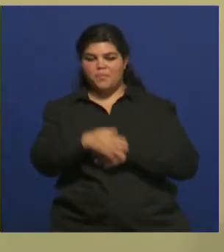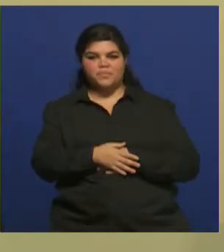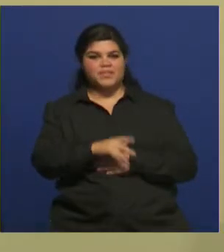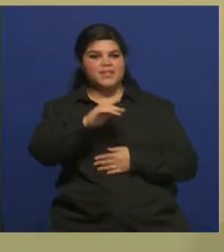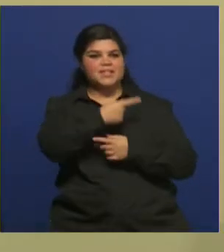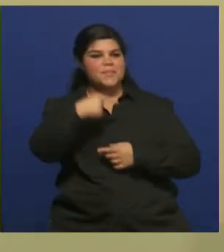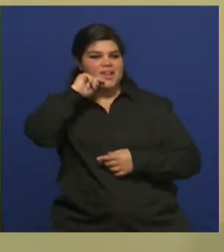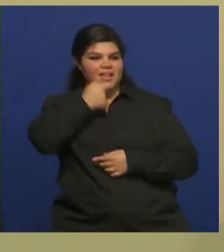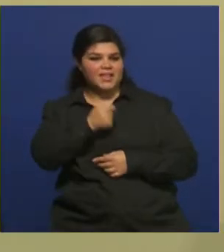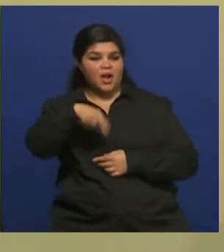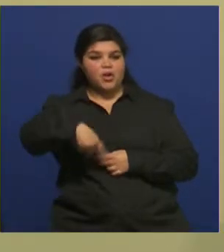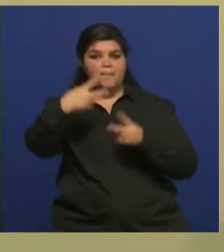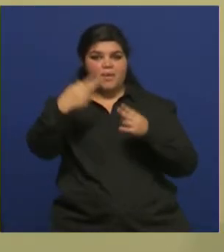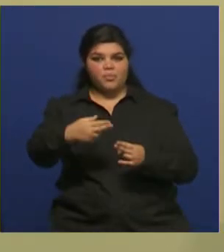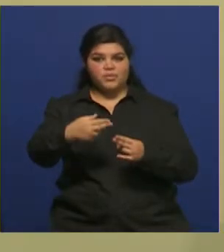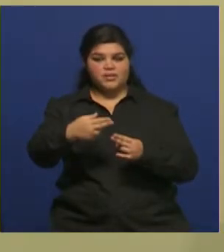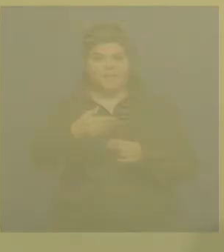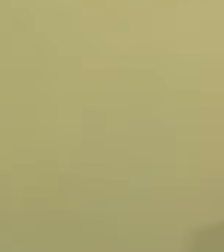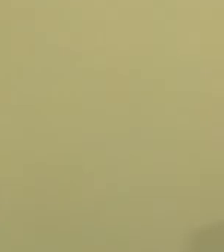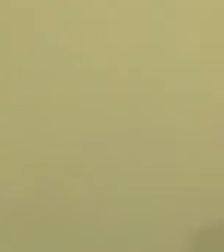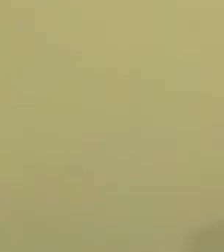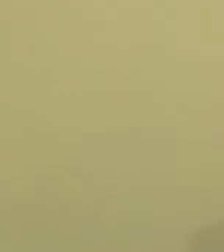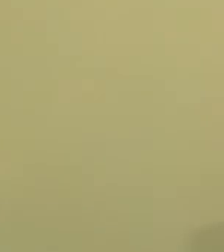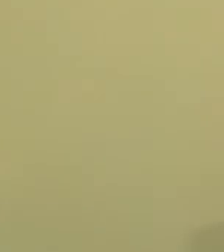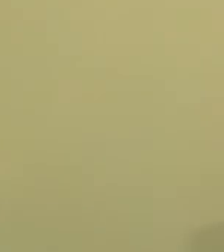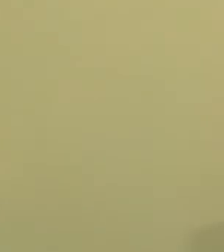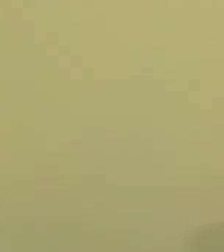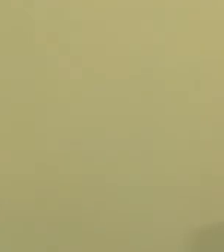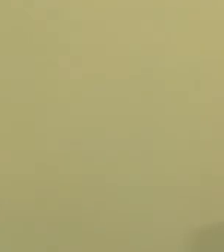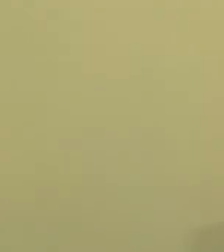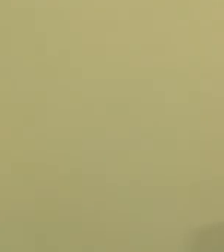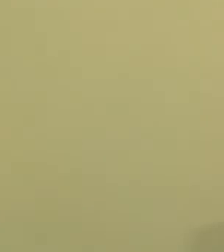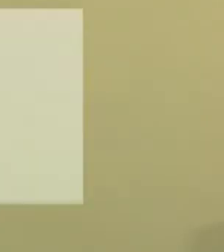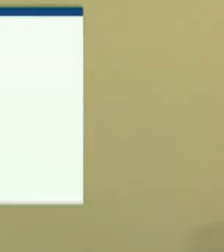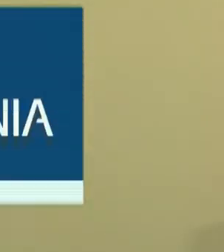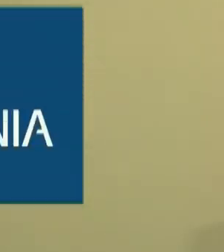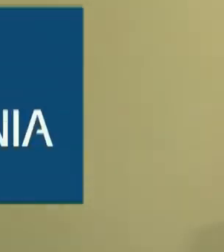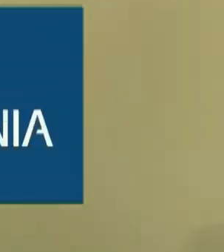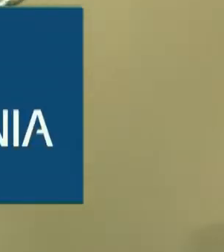para vos. Hacemos una pausa nosotros. Seguimos con más temas de coyuntura tras el corte. Ya venimos.